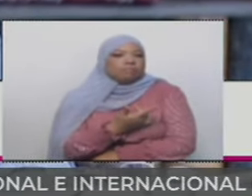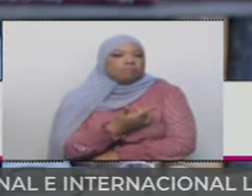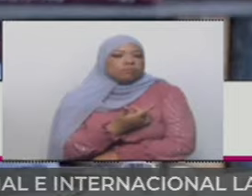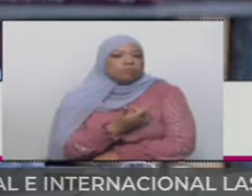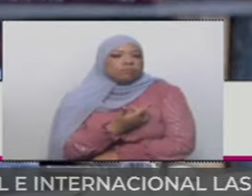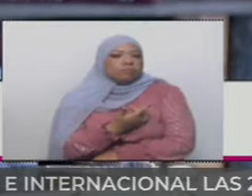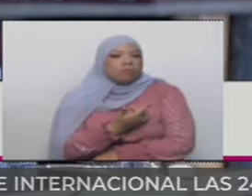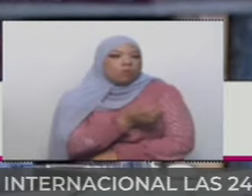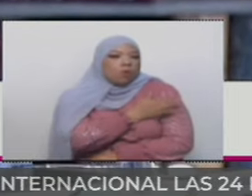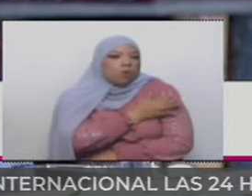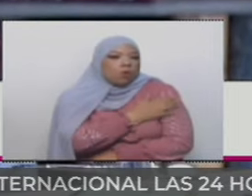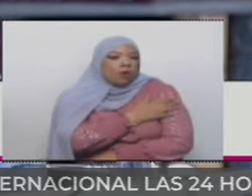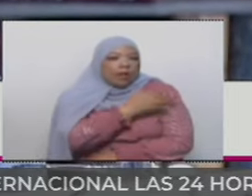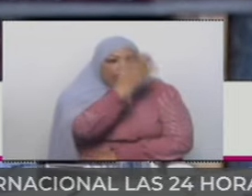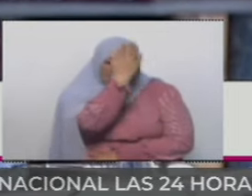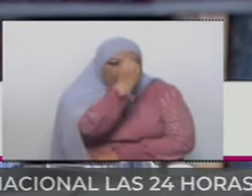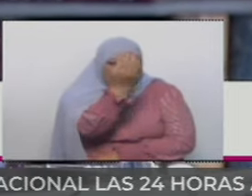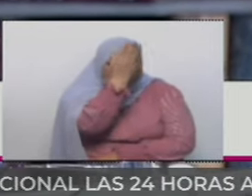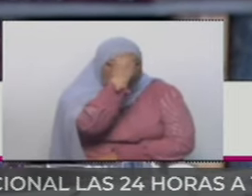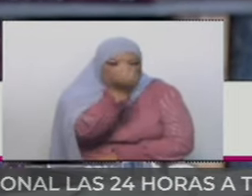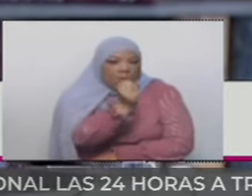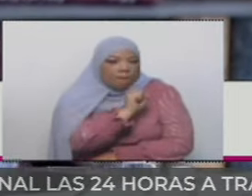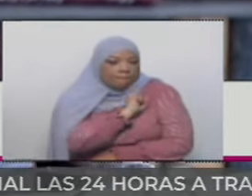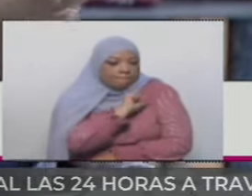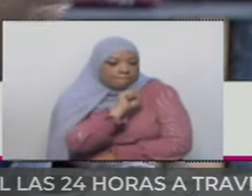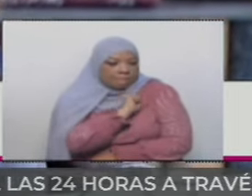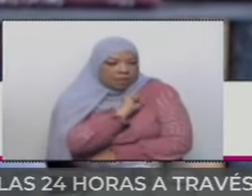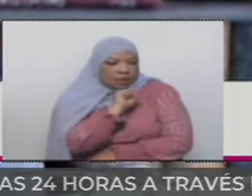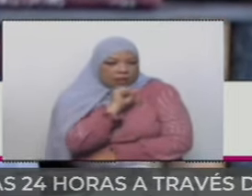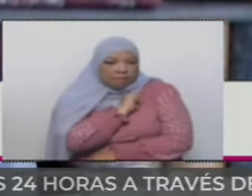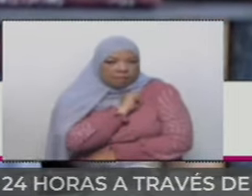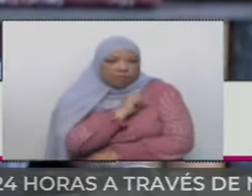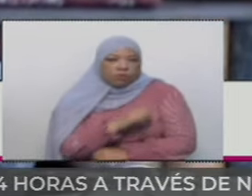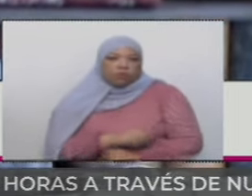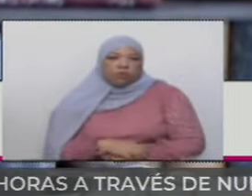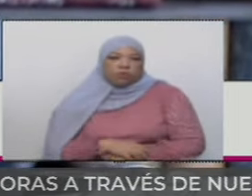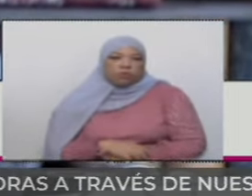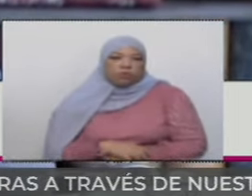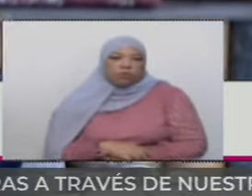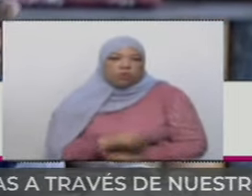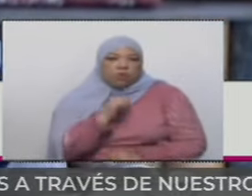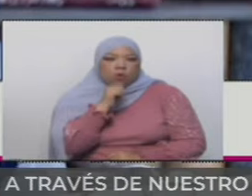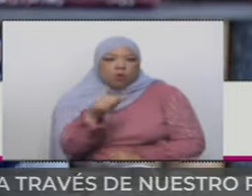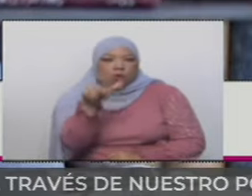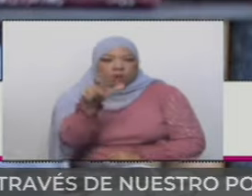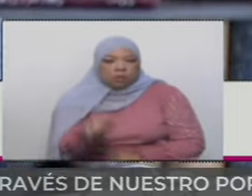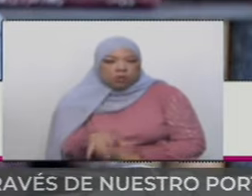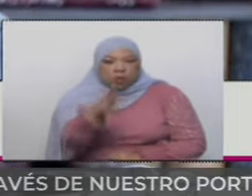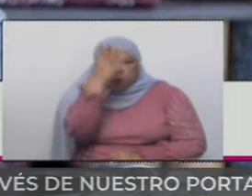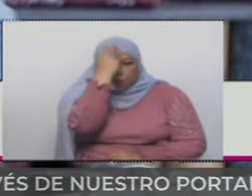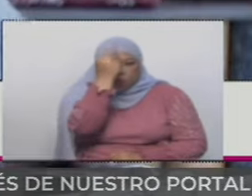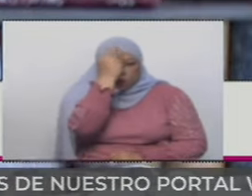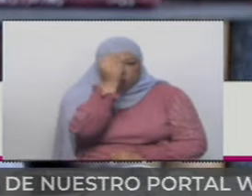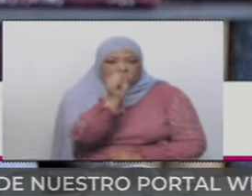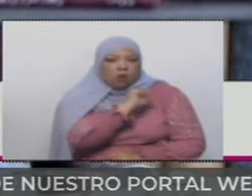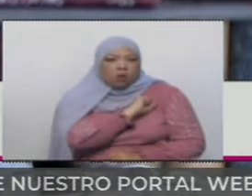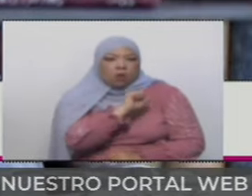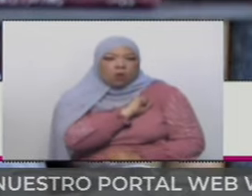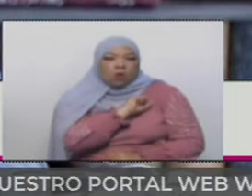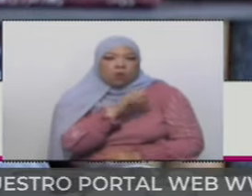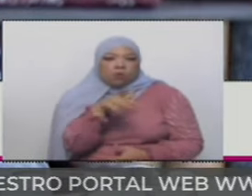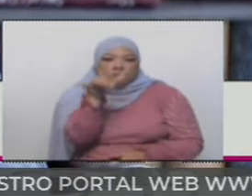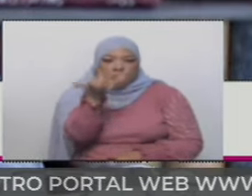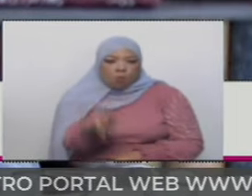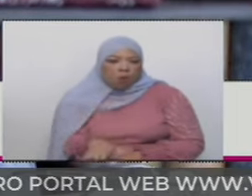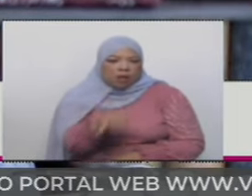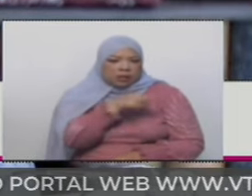El cobarde de Edmundo González Urrutia, con el perdón de los cobardes, porque quedan mal hasta los cobardes con la actitud de él. ¿Cuándo ese